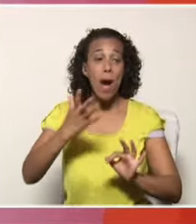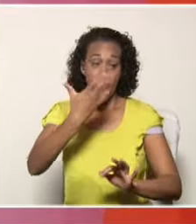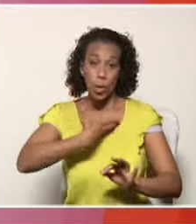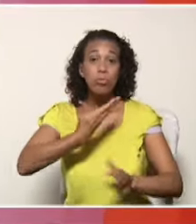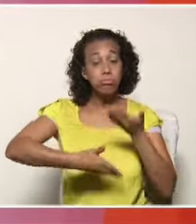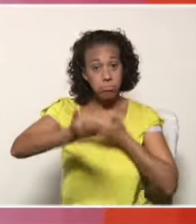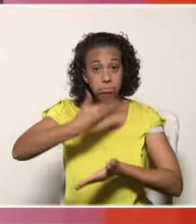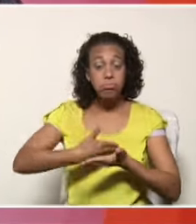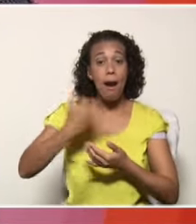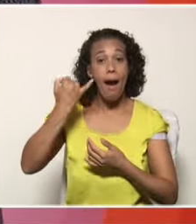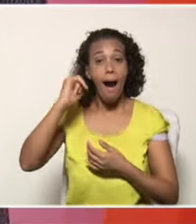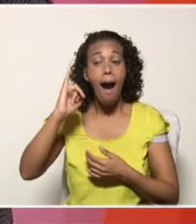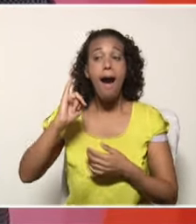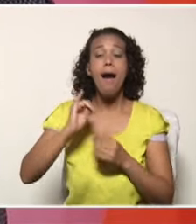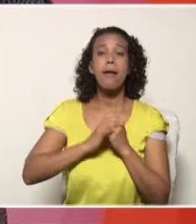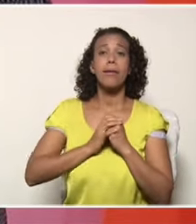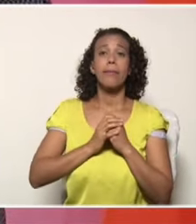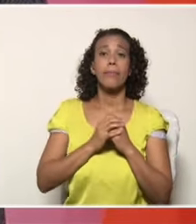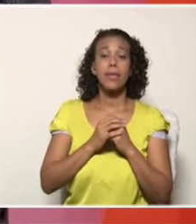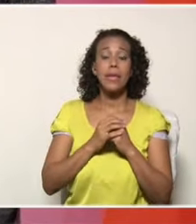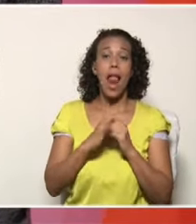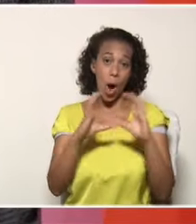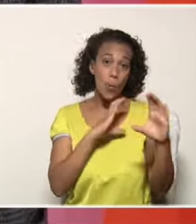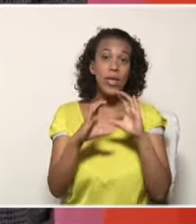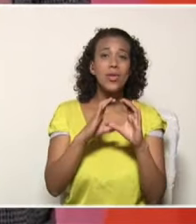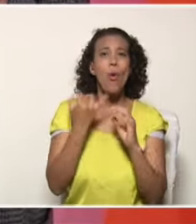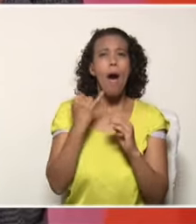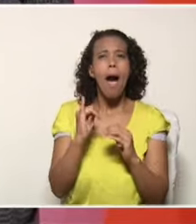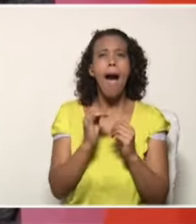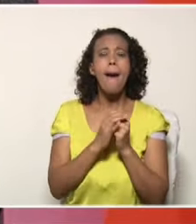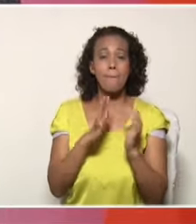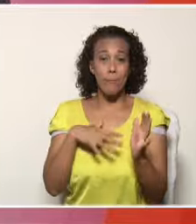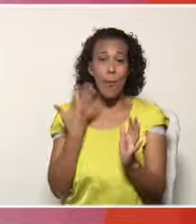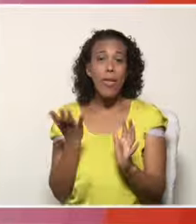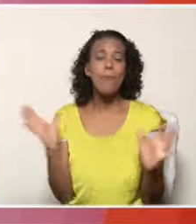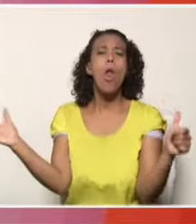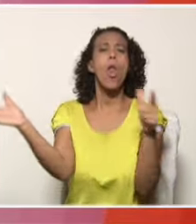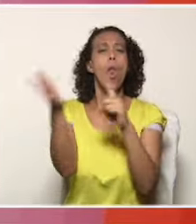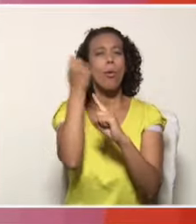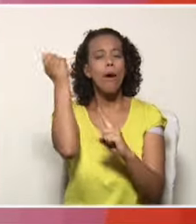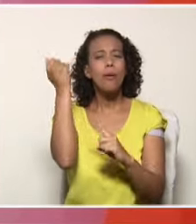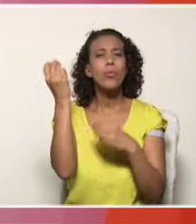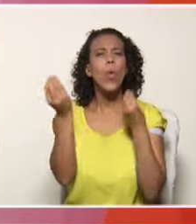nosotros, digamos, en la comunicación podamos lograr